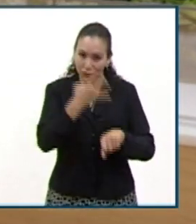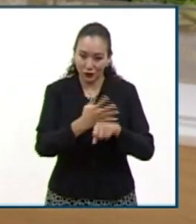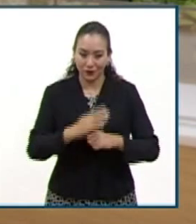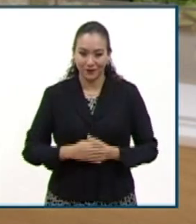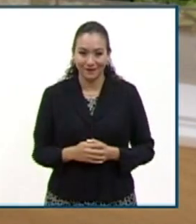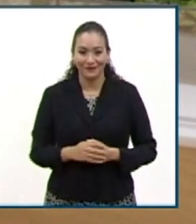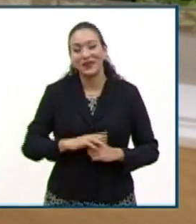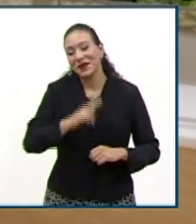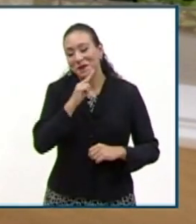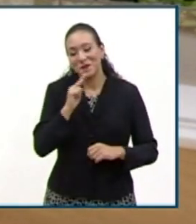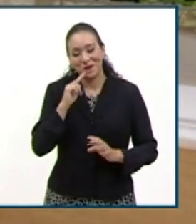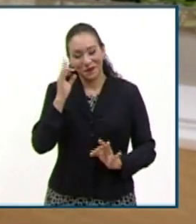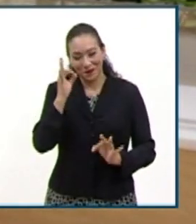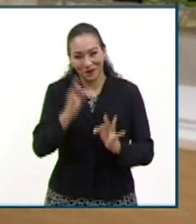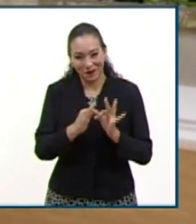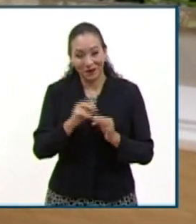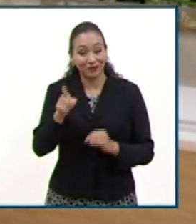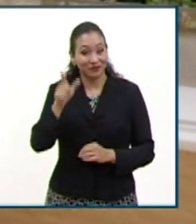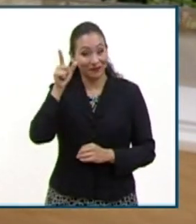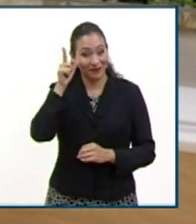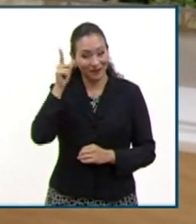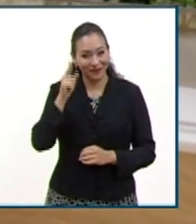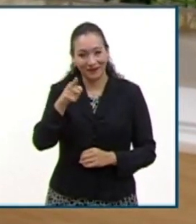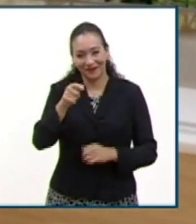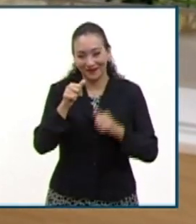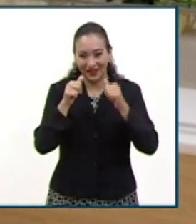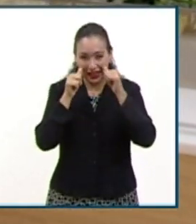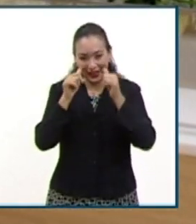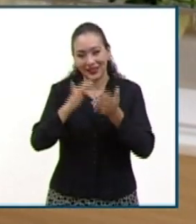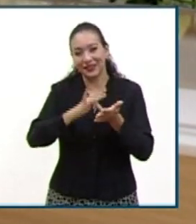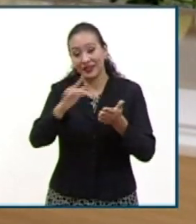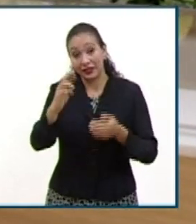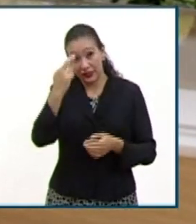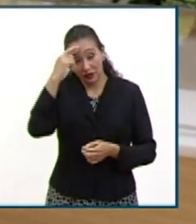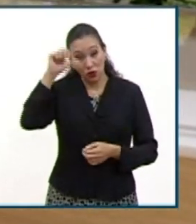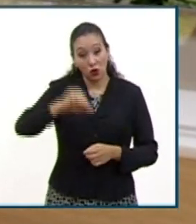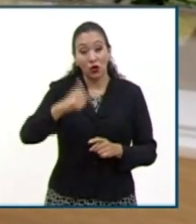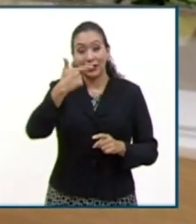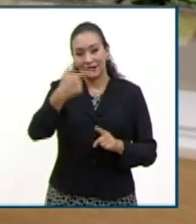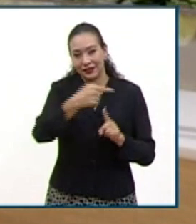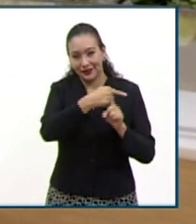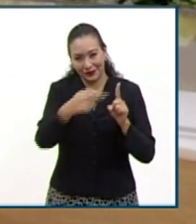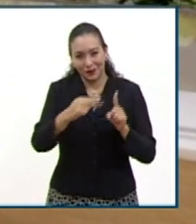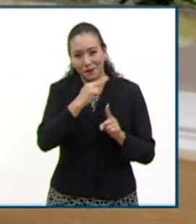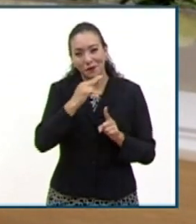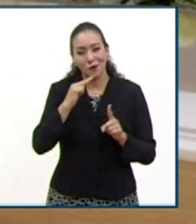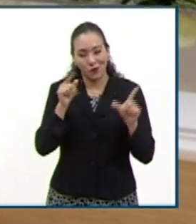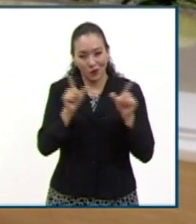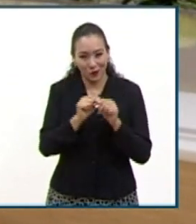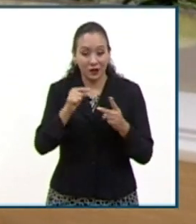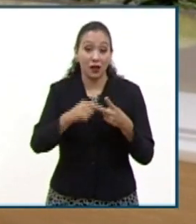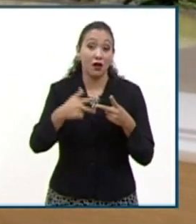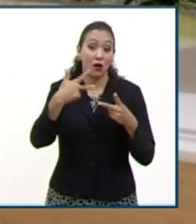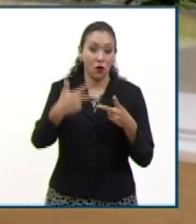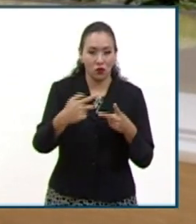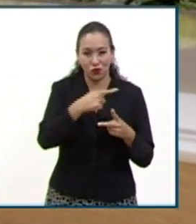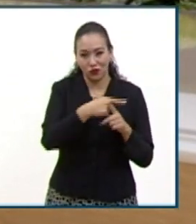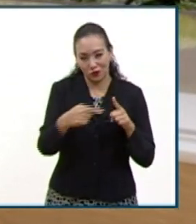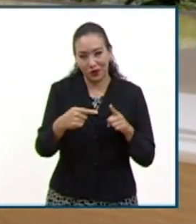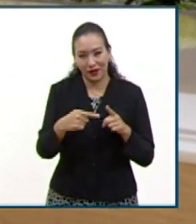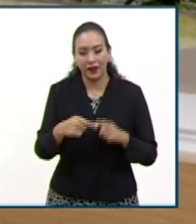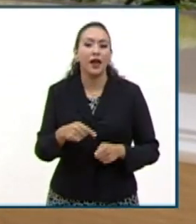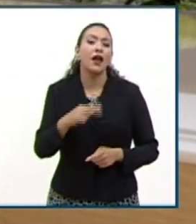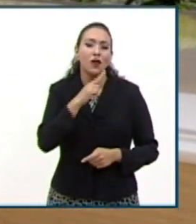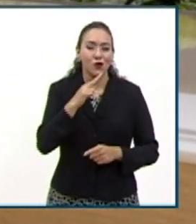espacio informativo. Soy Laura Murillo. Manténgase en la señal y siga a las 19:30 nuestro avance informativo y a las 20:30